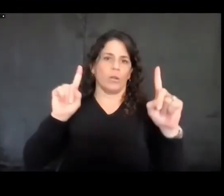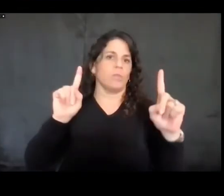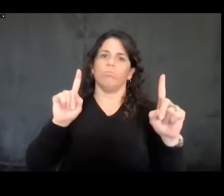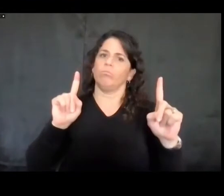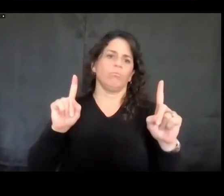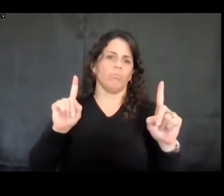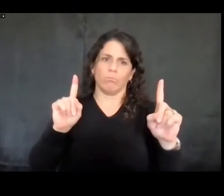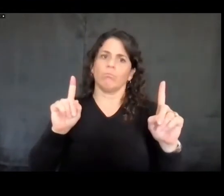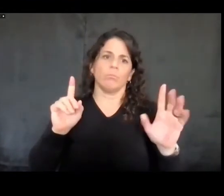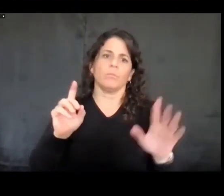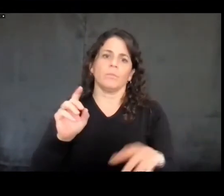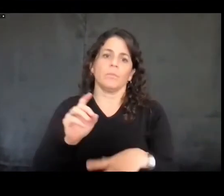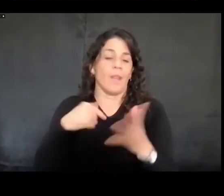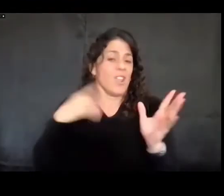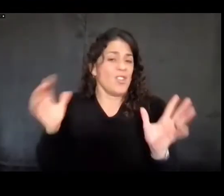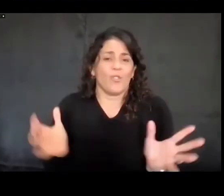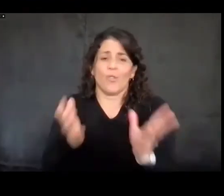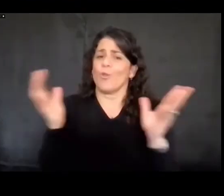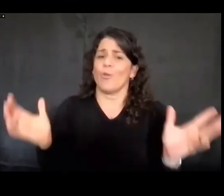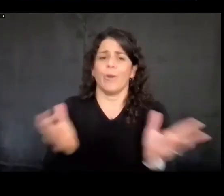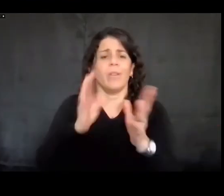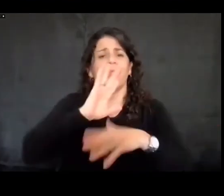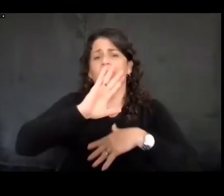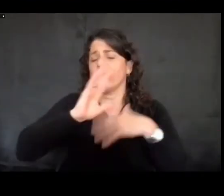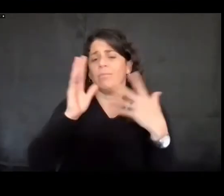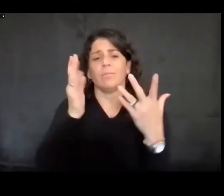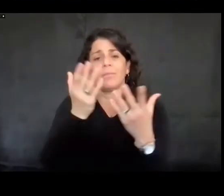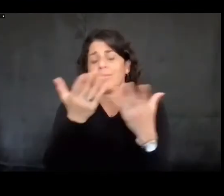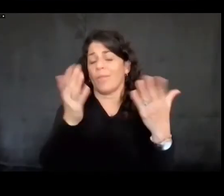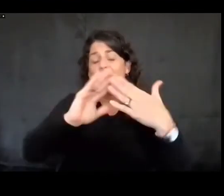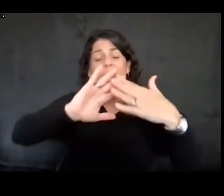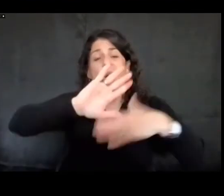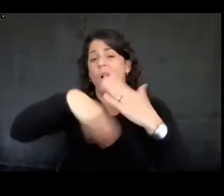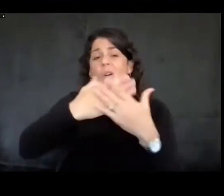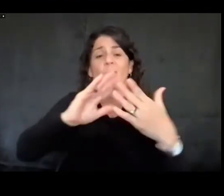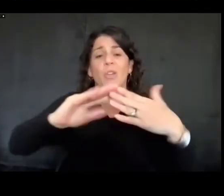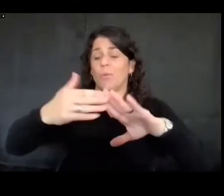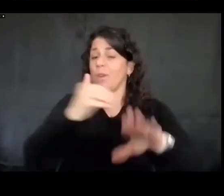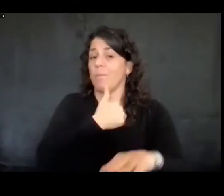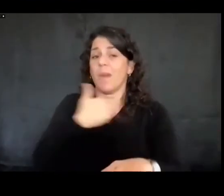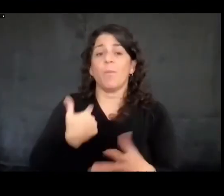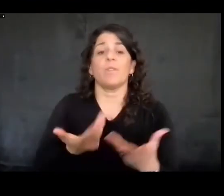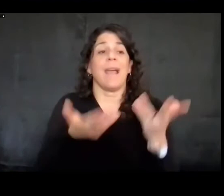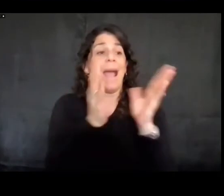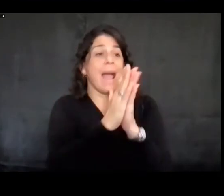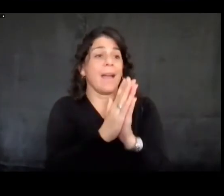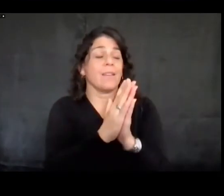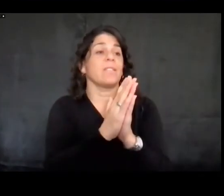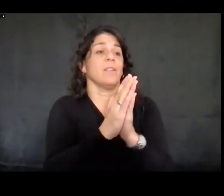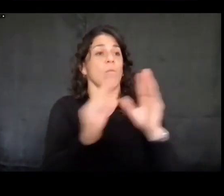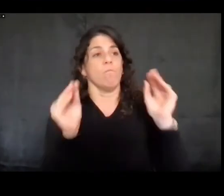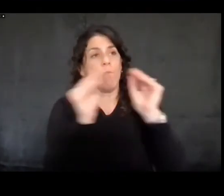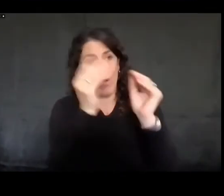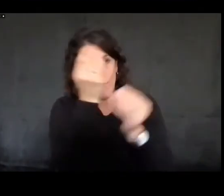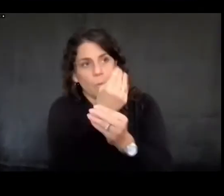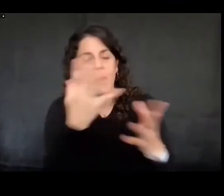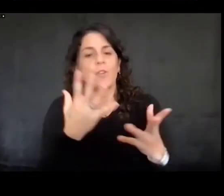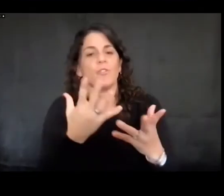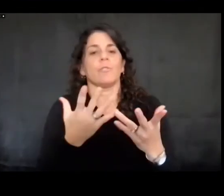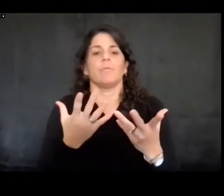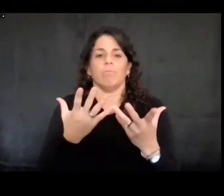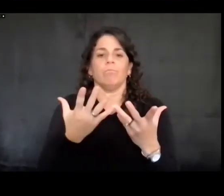y yo los exhorto a todos de pedir más información